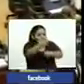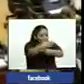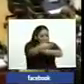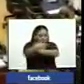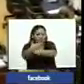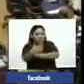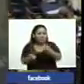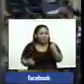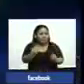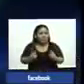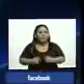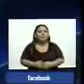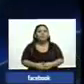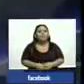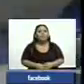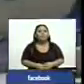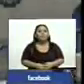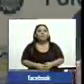legislativas.